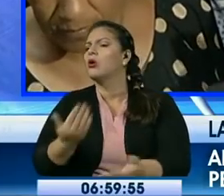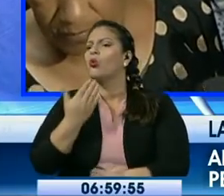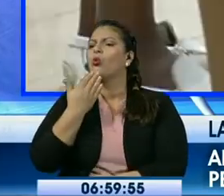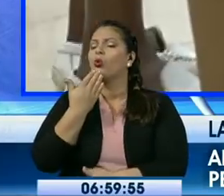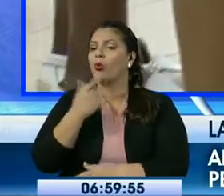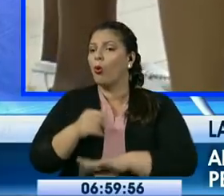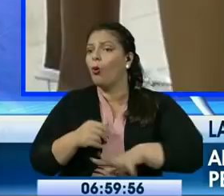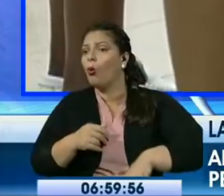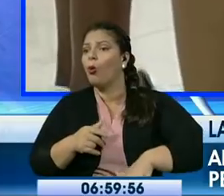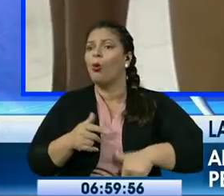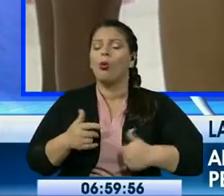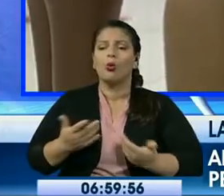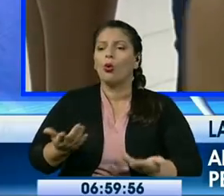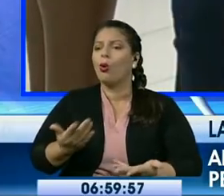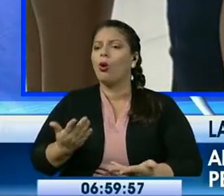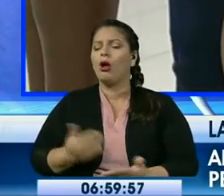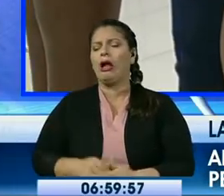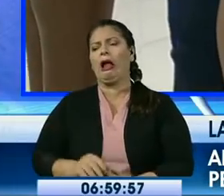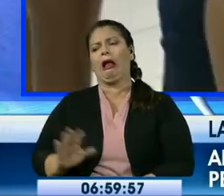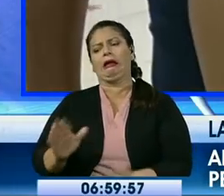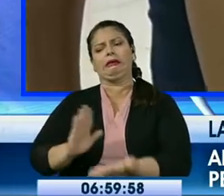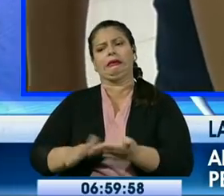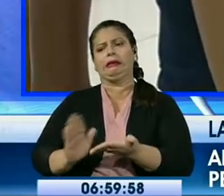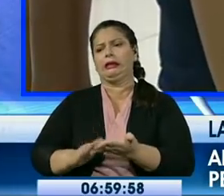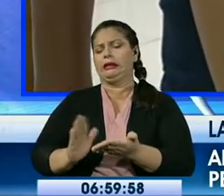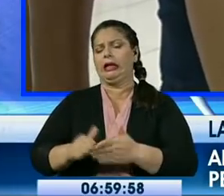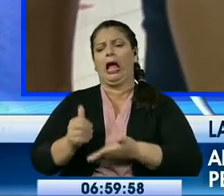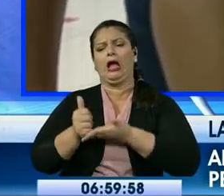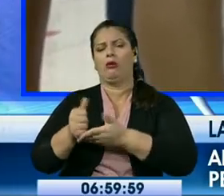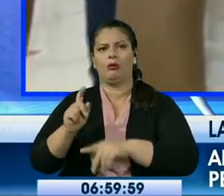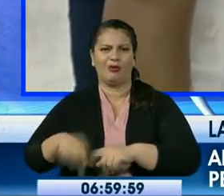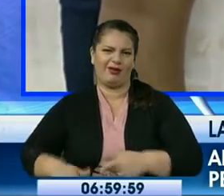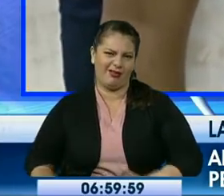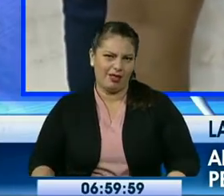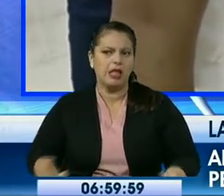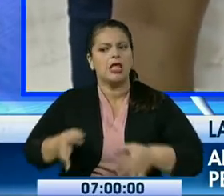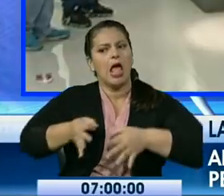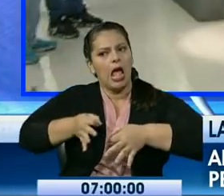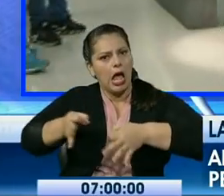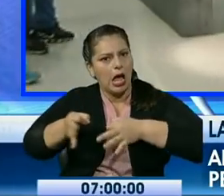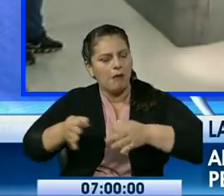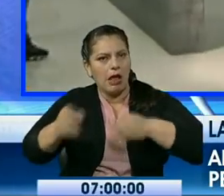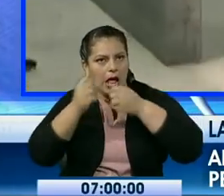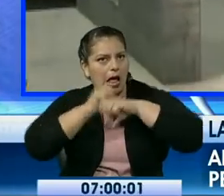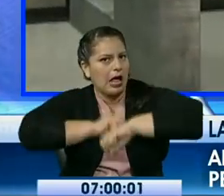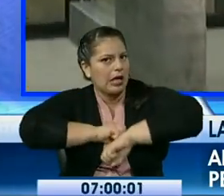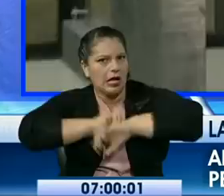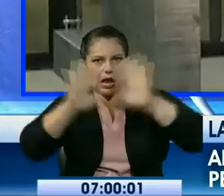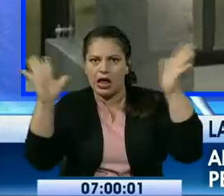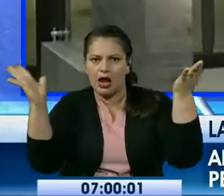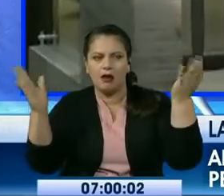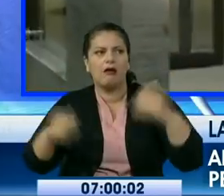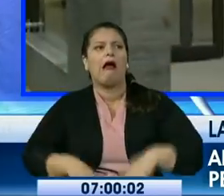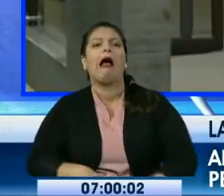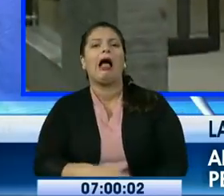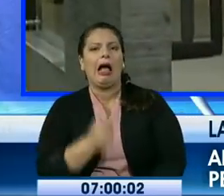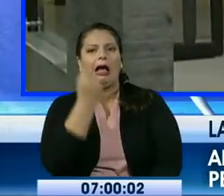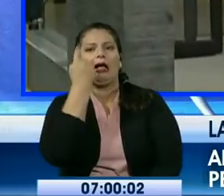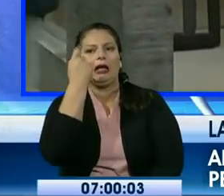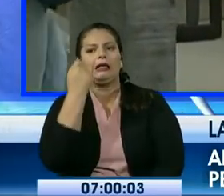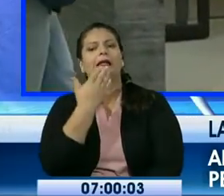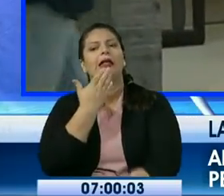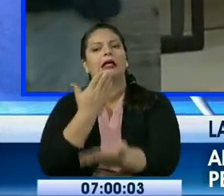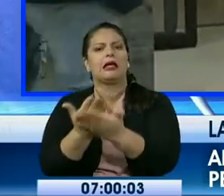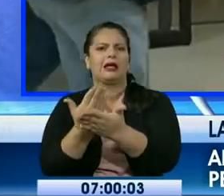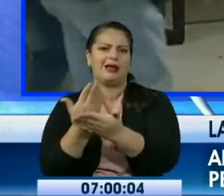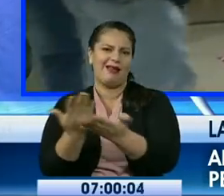saber qué hacer, pero no tenerlos así de un lado a otro, a las personas, pues tonteando. Sobre todo en esas condiciones. Así es. Porque si se acercan a